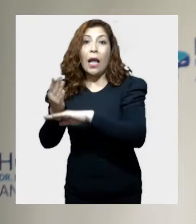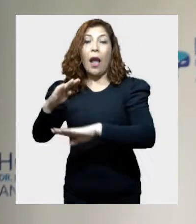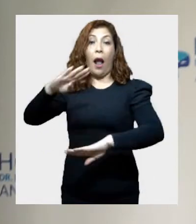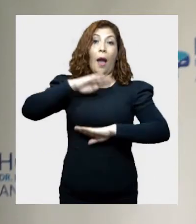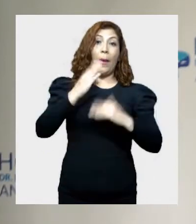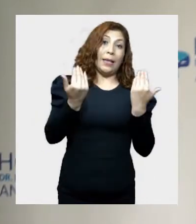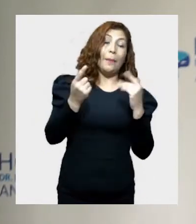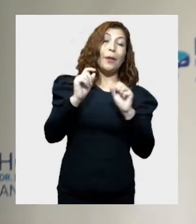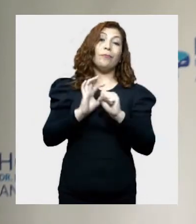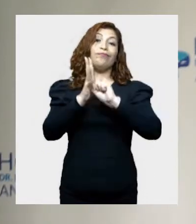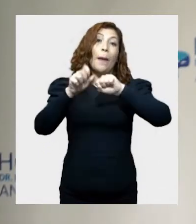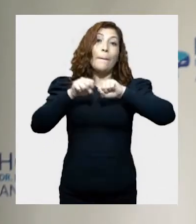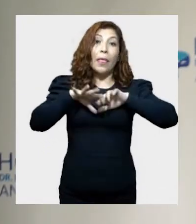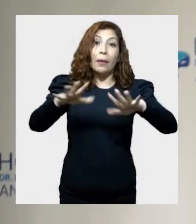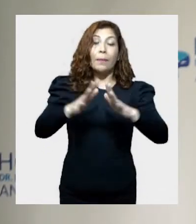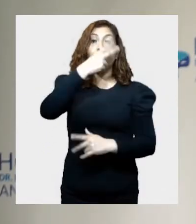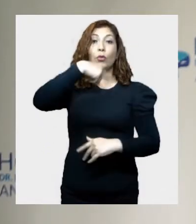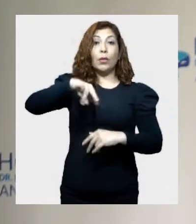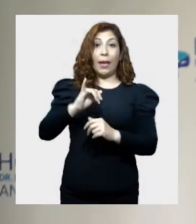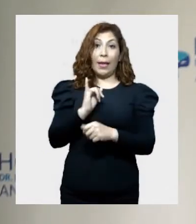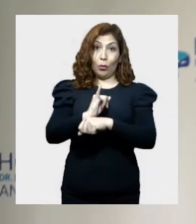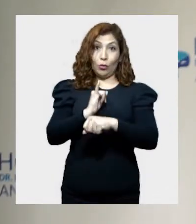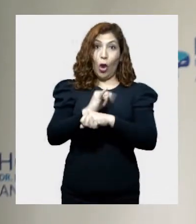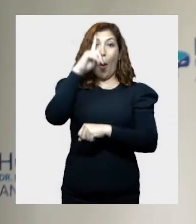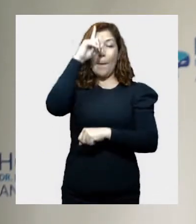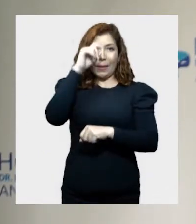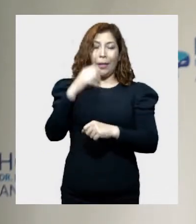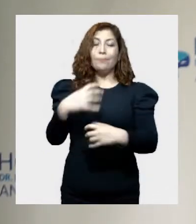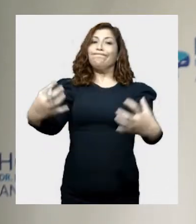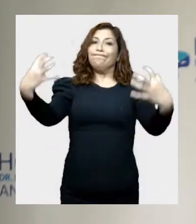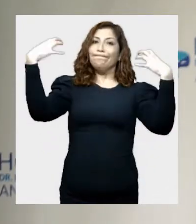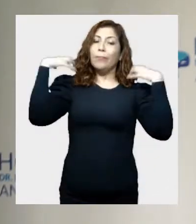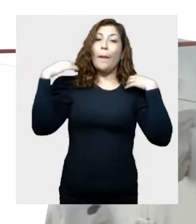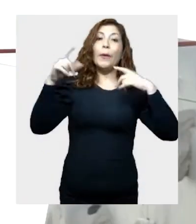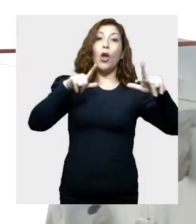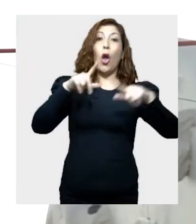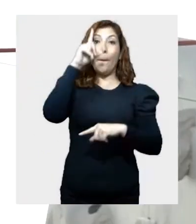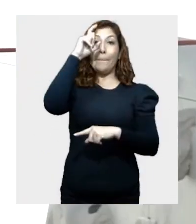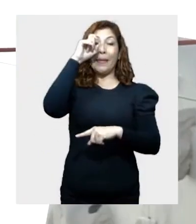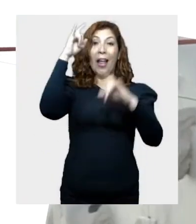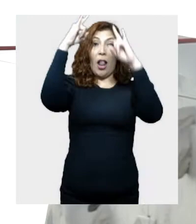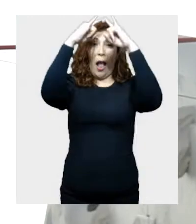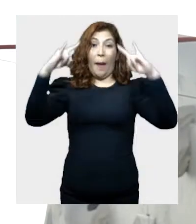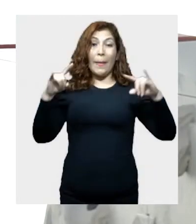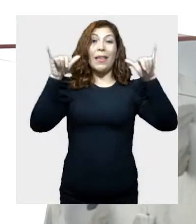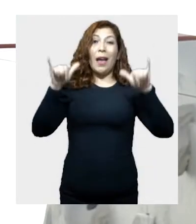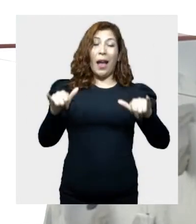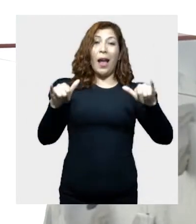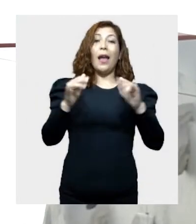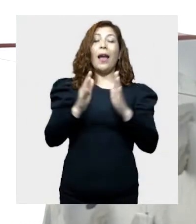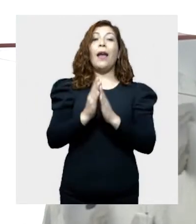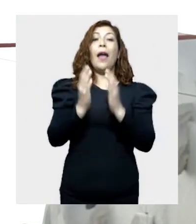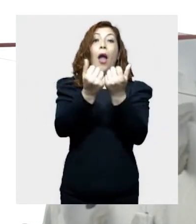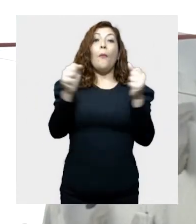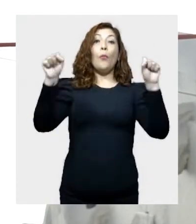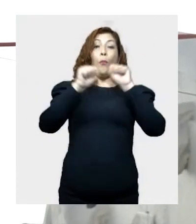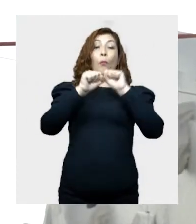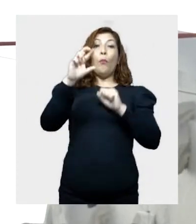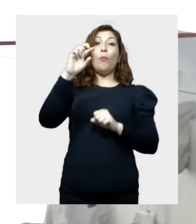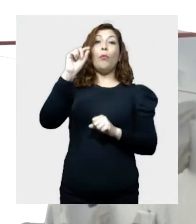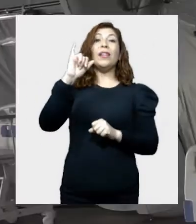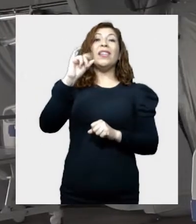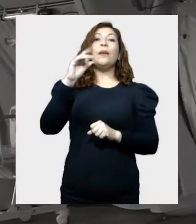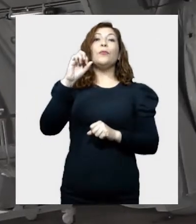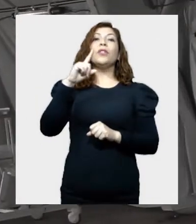producto de la pandemia, nuestra institución asumió la administración de un hospital de campaña instalado en el Polideportivo Centenario